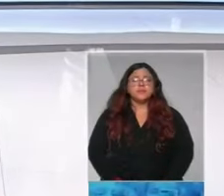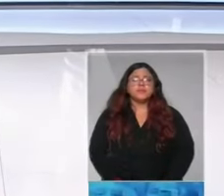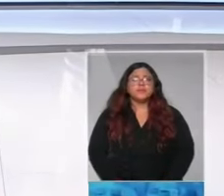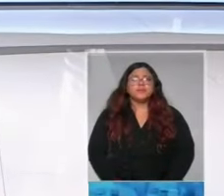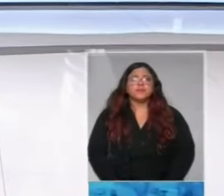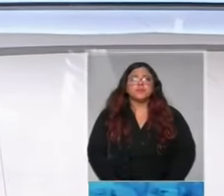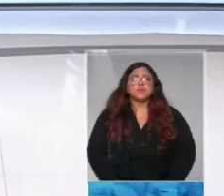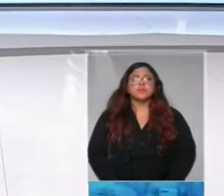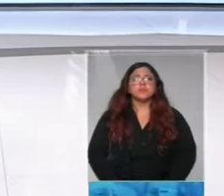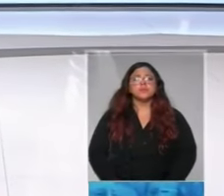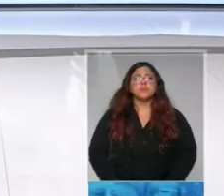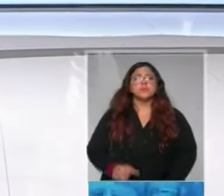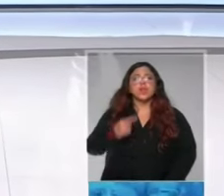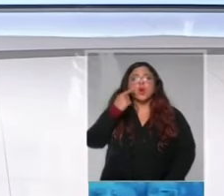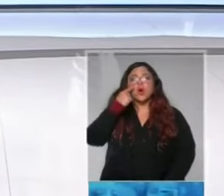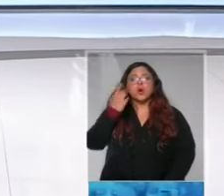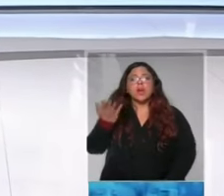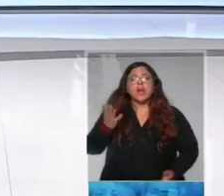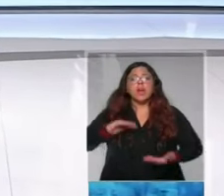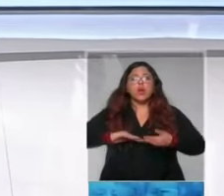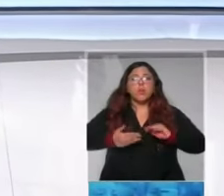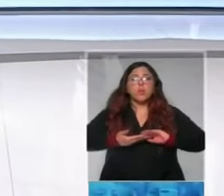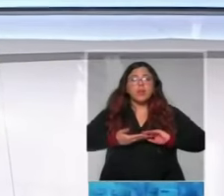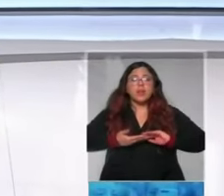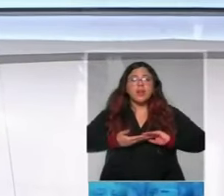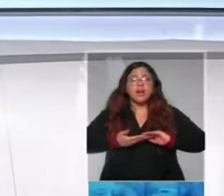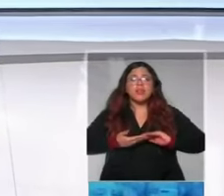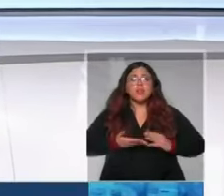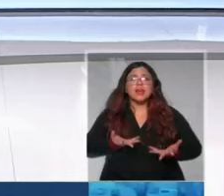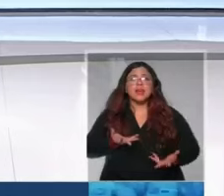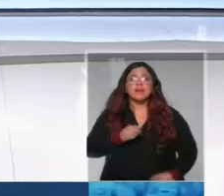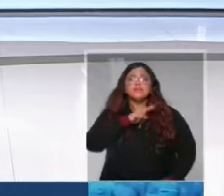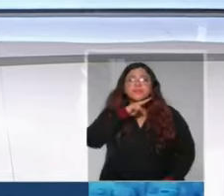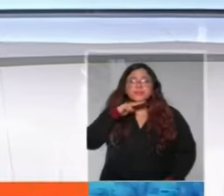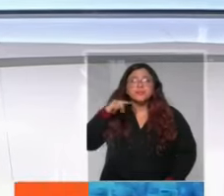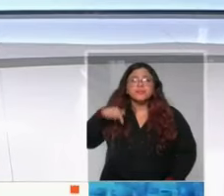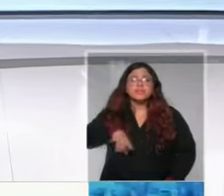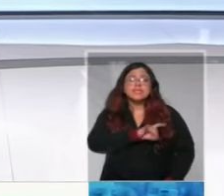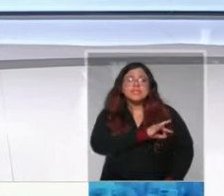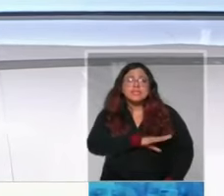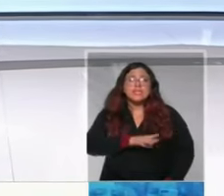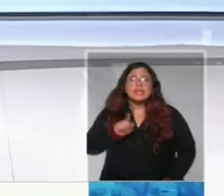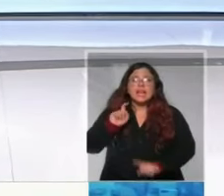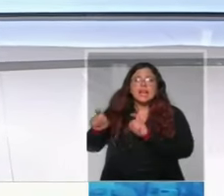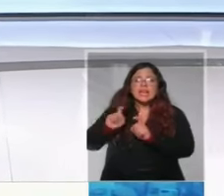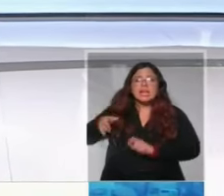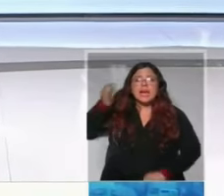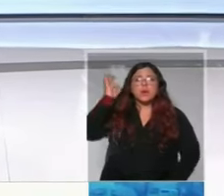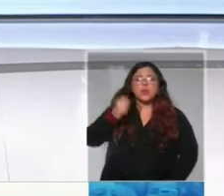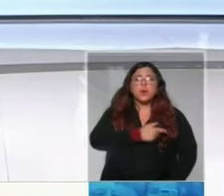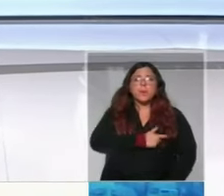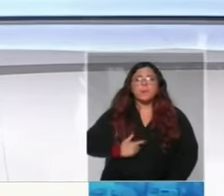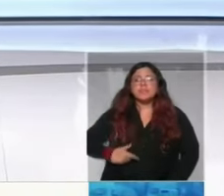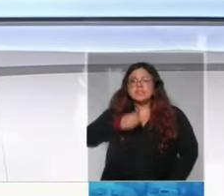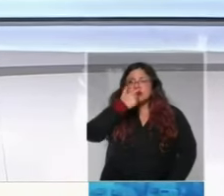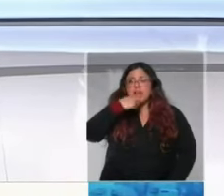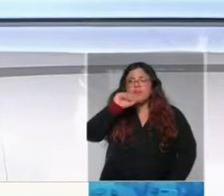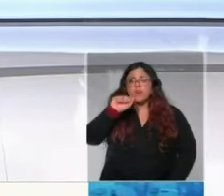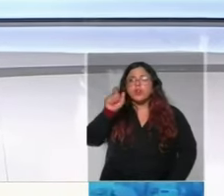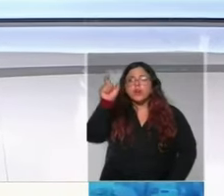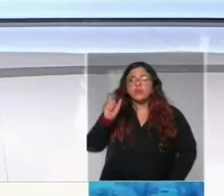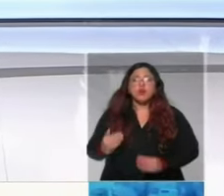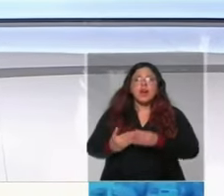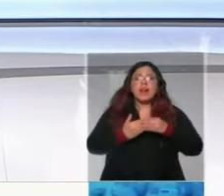A propósito, digamos que la comunidad judía en Chile criticó en duros términos la reunión que sostuvo el presidente Gabriel Boric con el líder